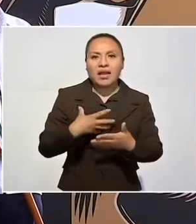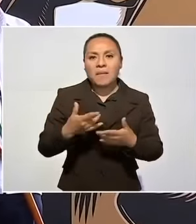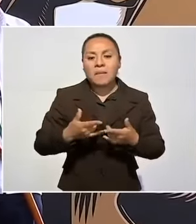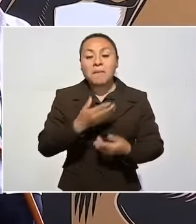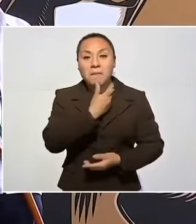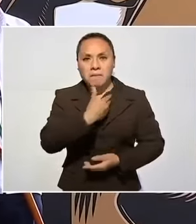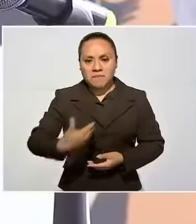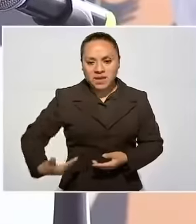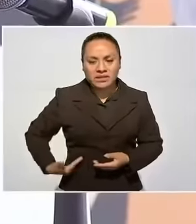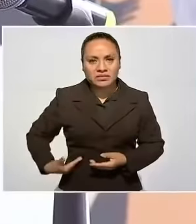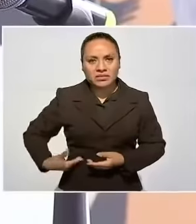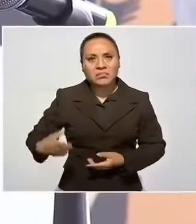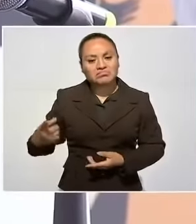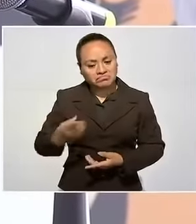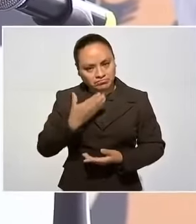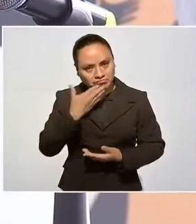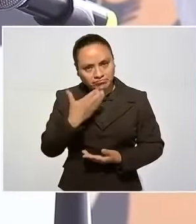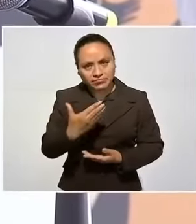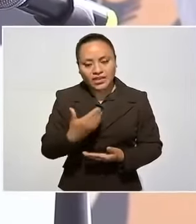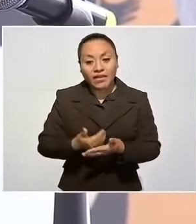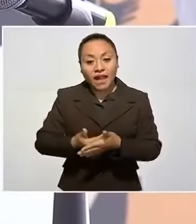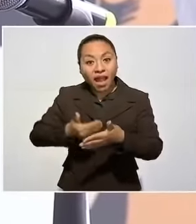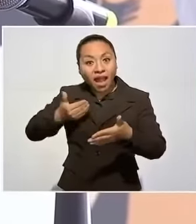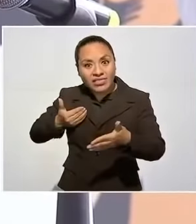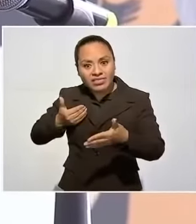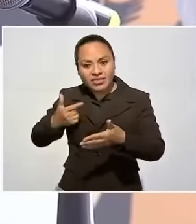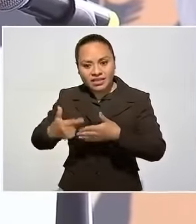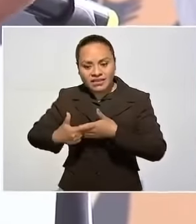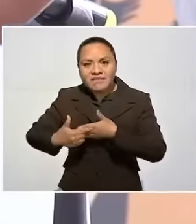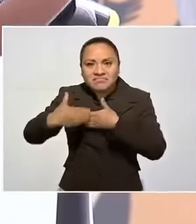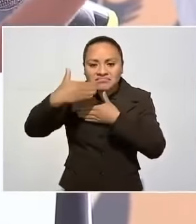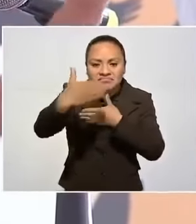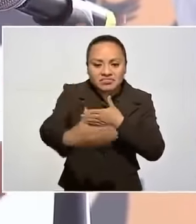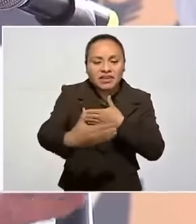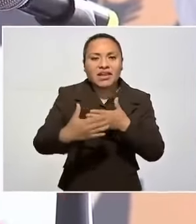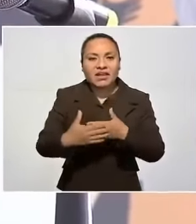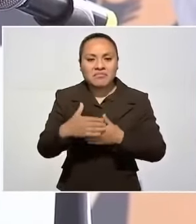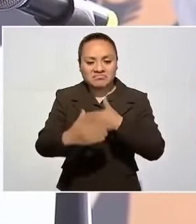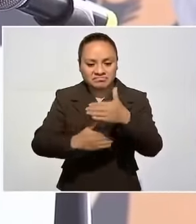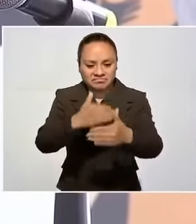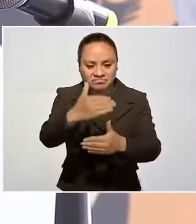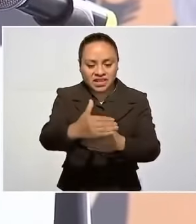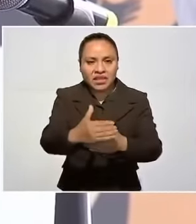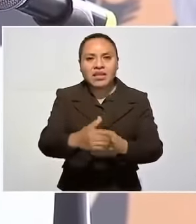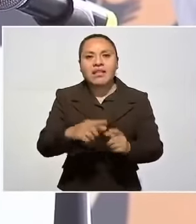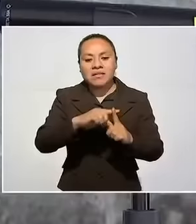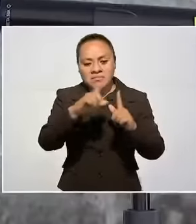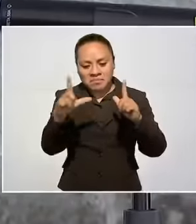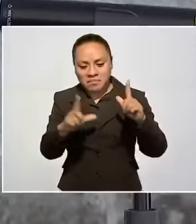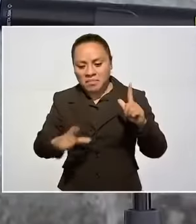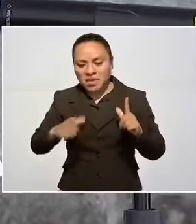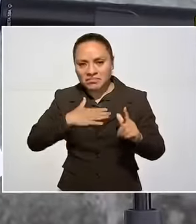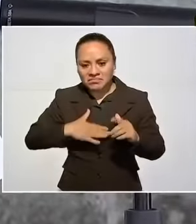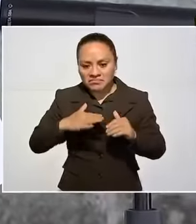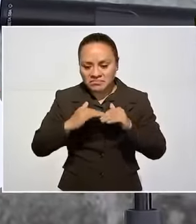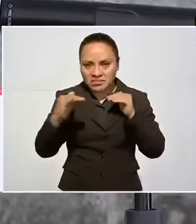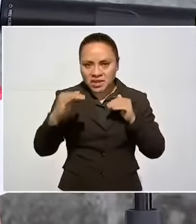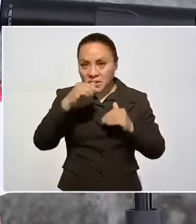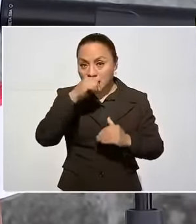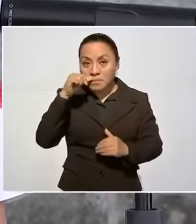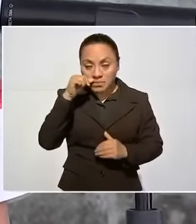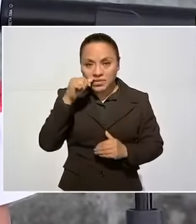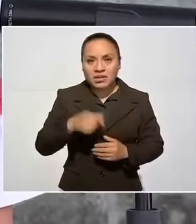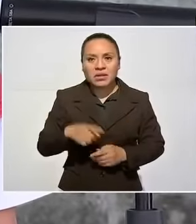significó un antes y un después de la democracia mexicana. Para Benito